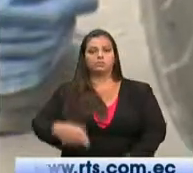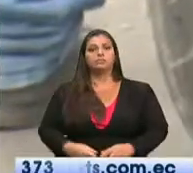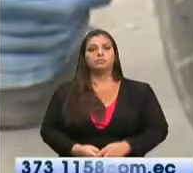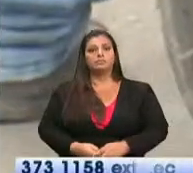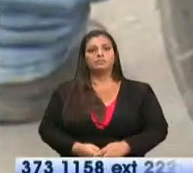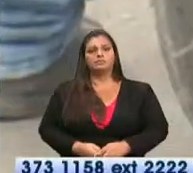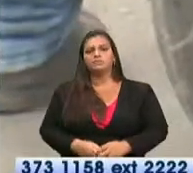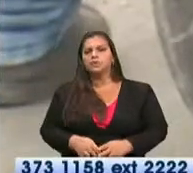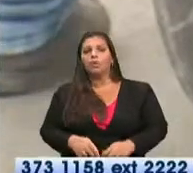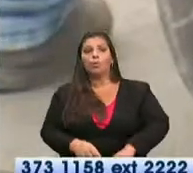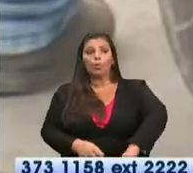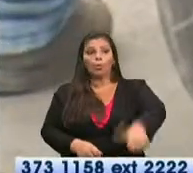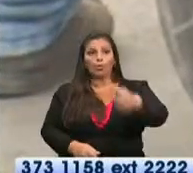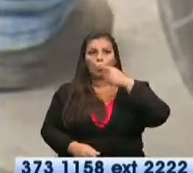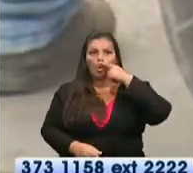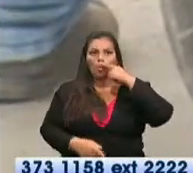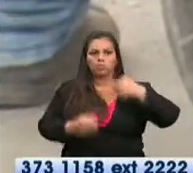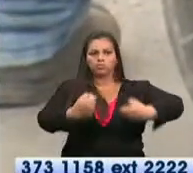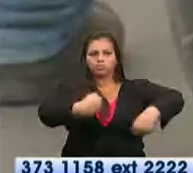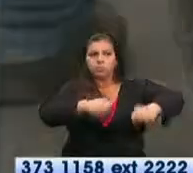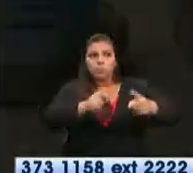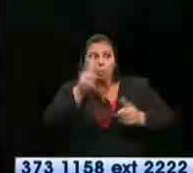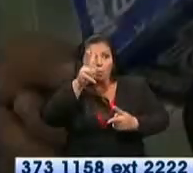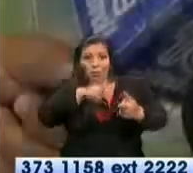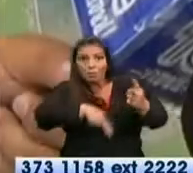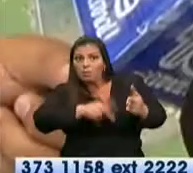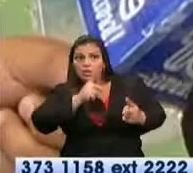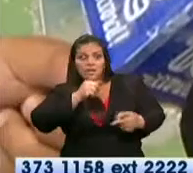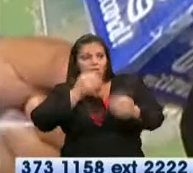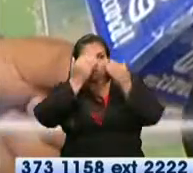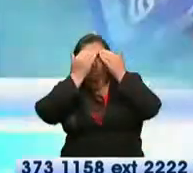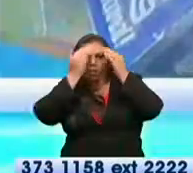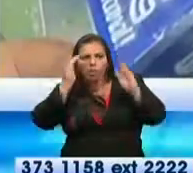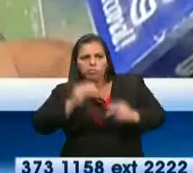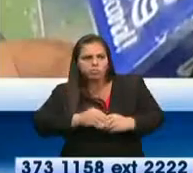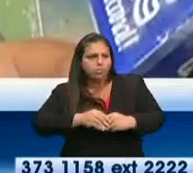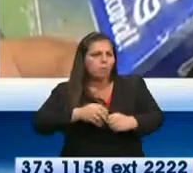de la presencia de un motorizado desconocido. Entonces yo alcancé a